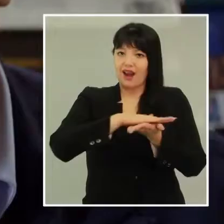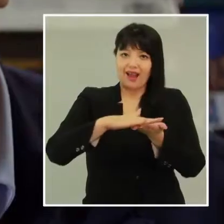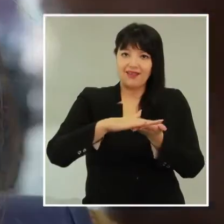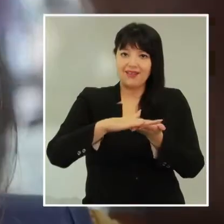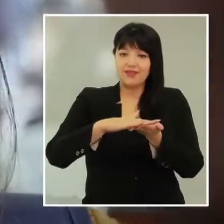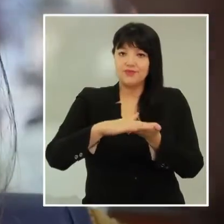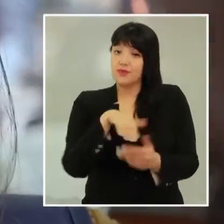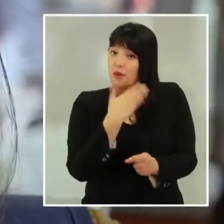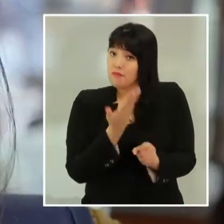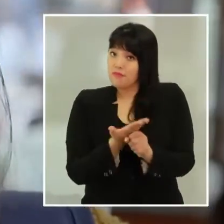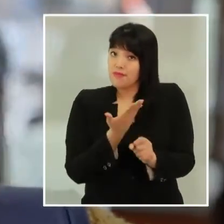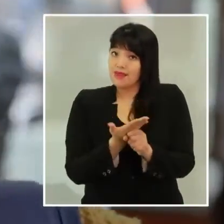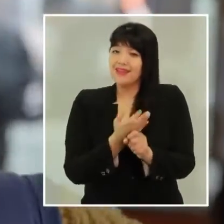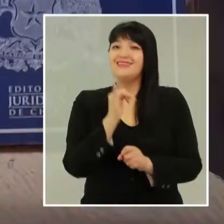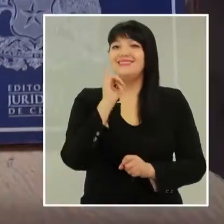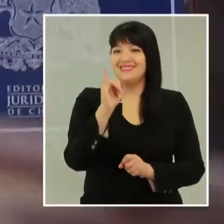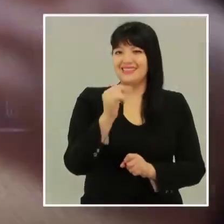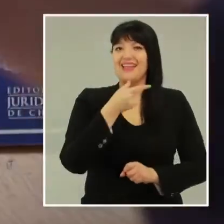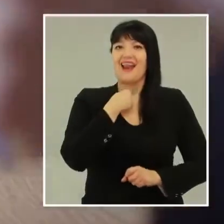costo alguno.